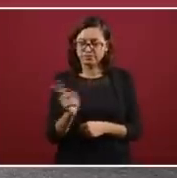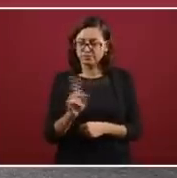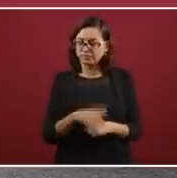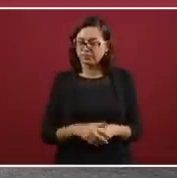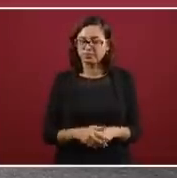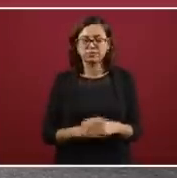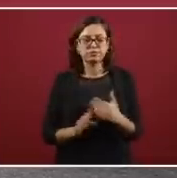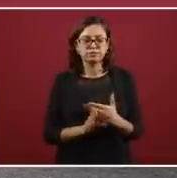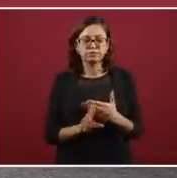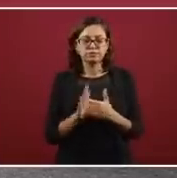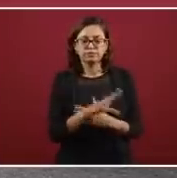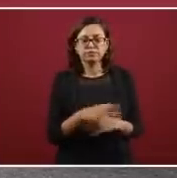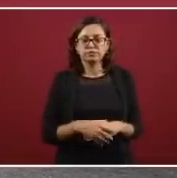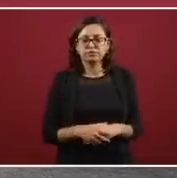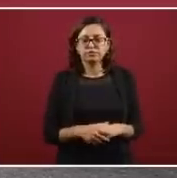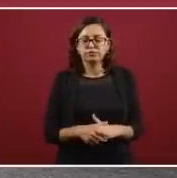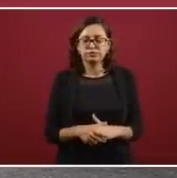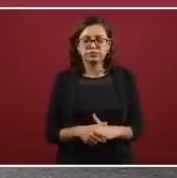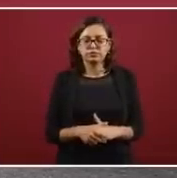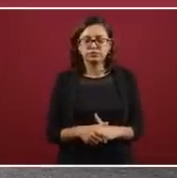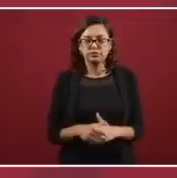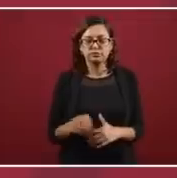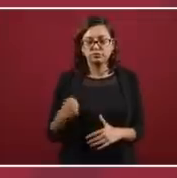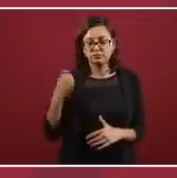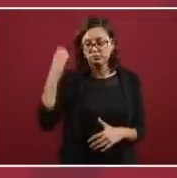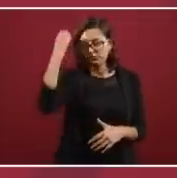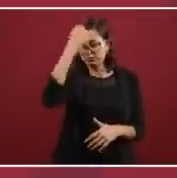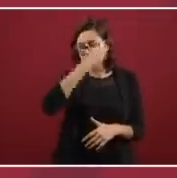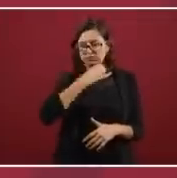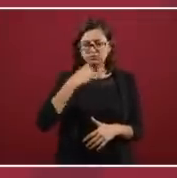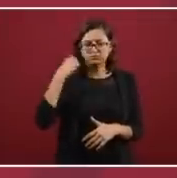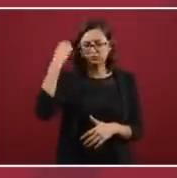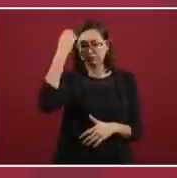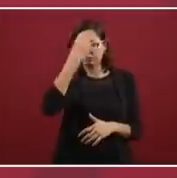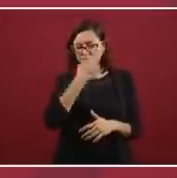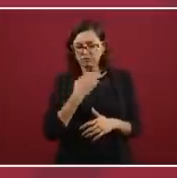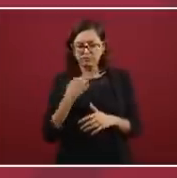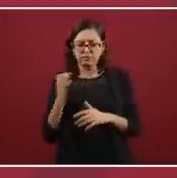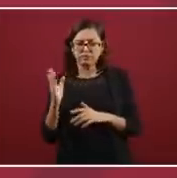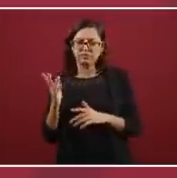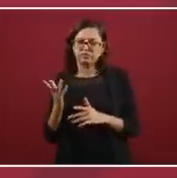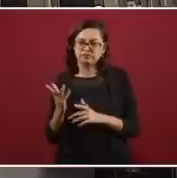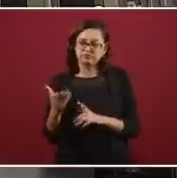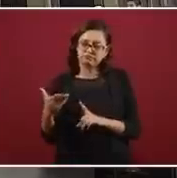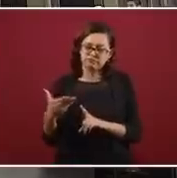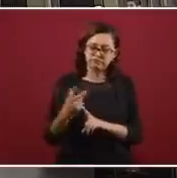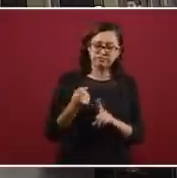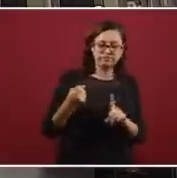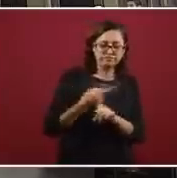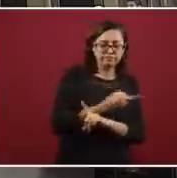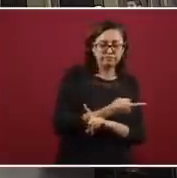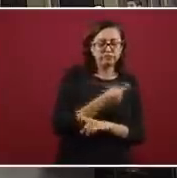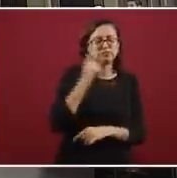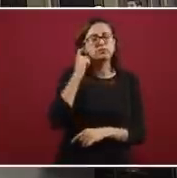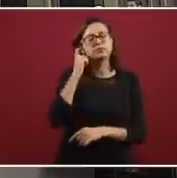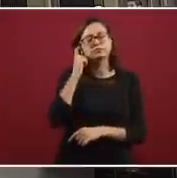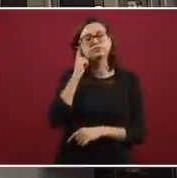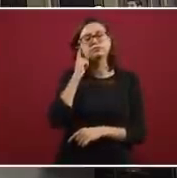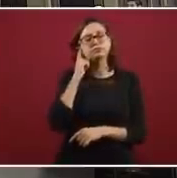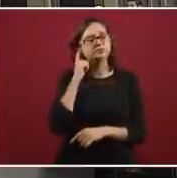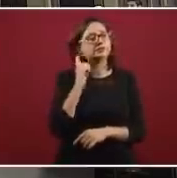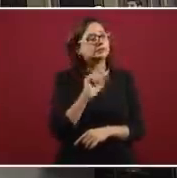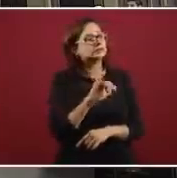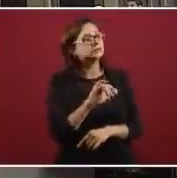exámenes, ¿no? Sí. Sesgados, sí, a modo. El filtro que del examen técnico es donde a